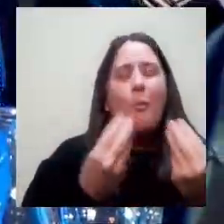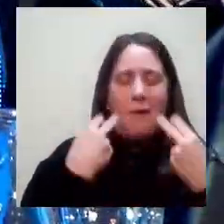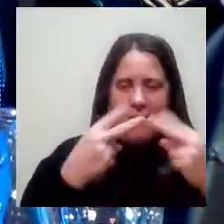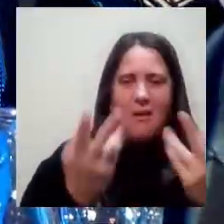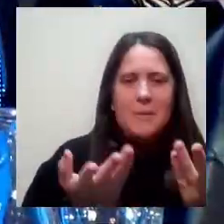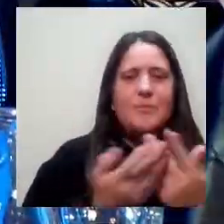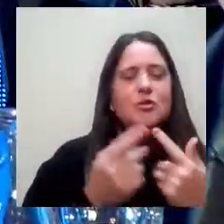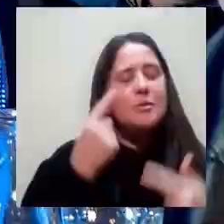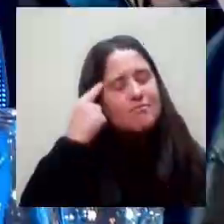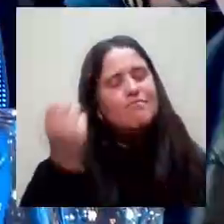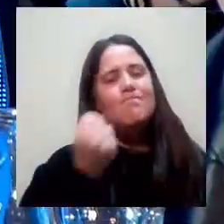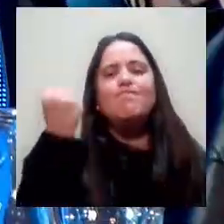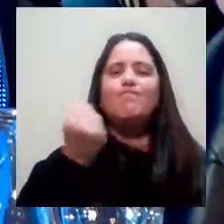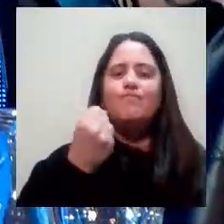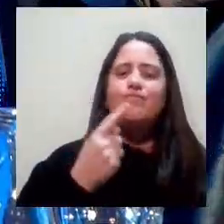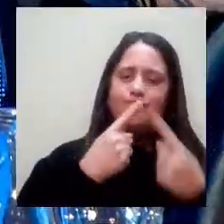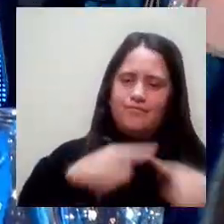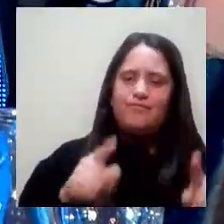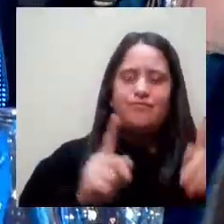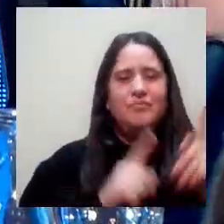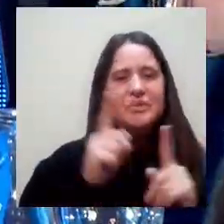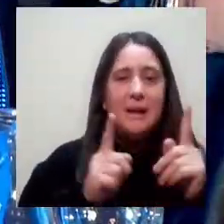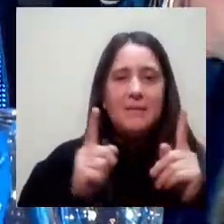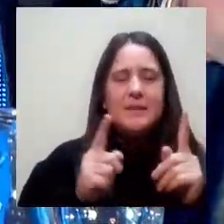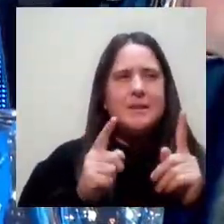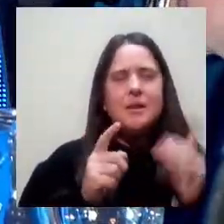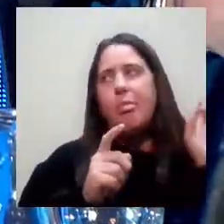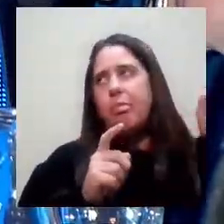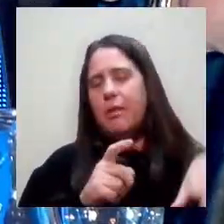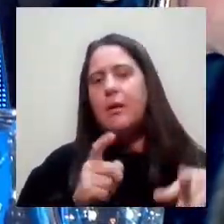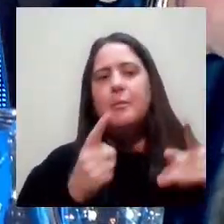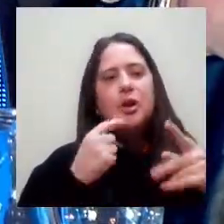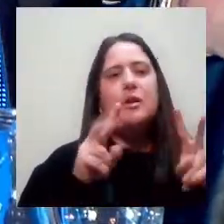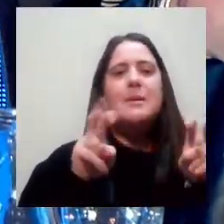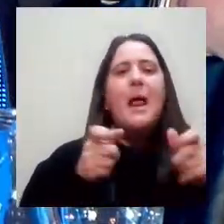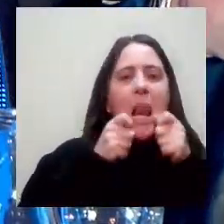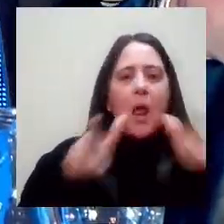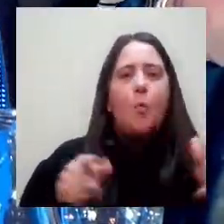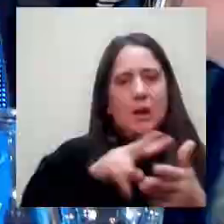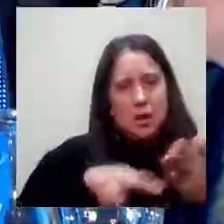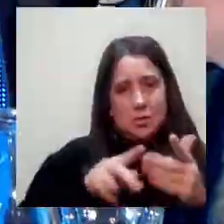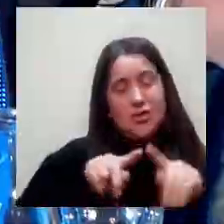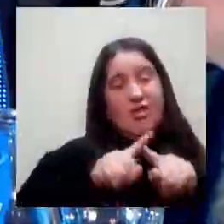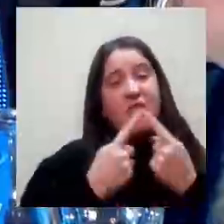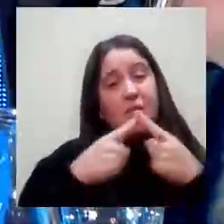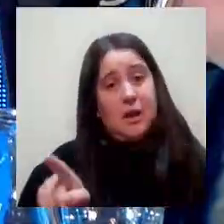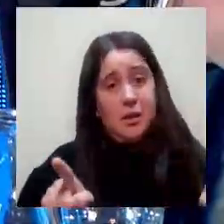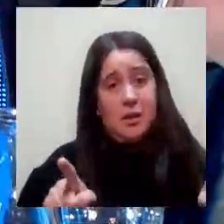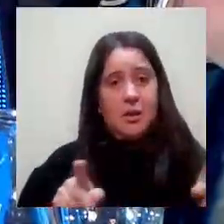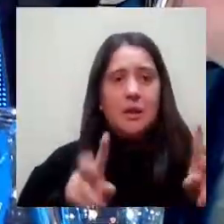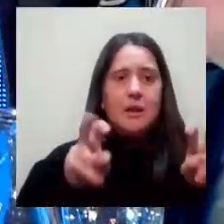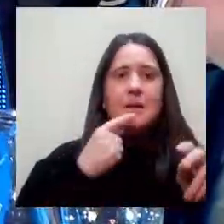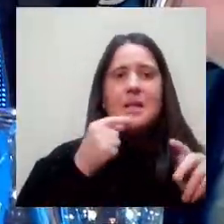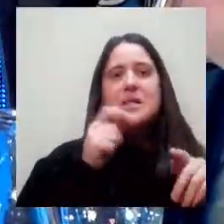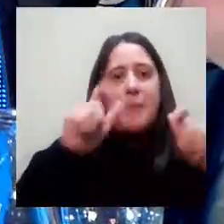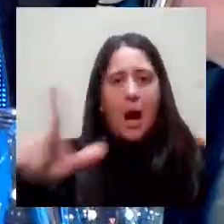parece que a veces no le prestamos mucha atención, entre lengua y lectura, ¿no? El tema del panel era lengua y